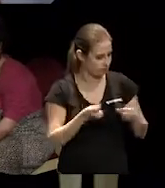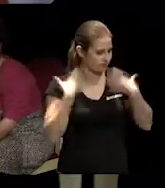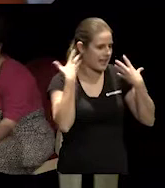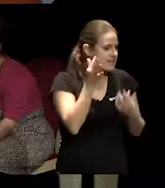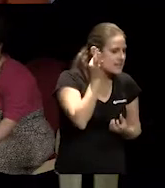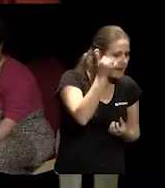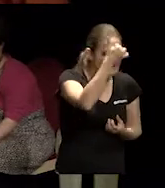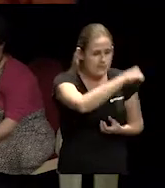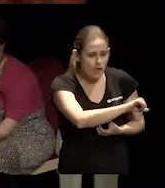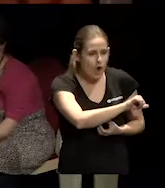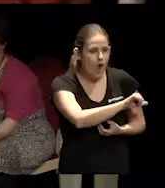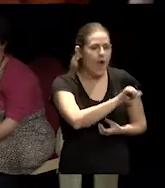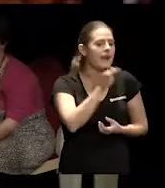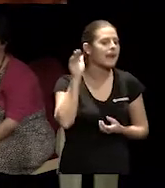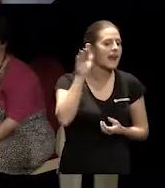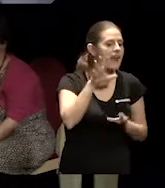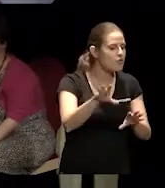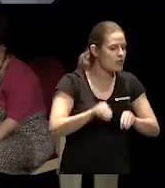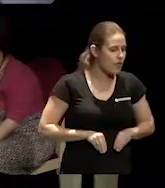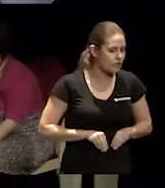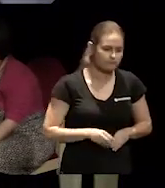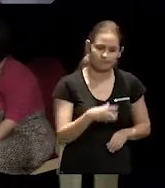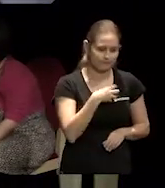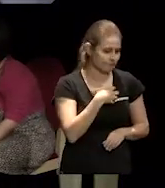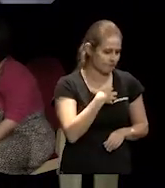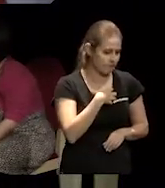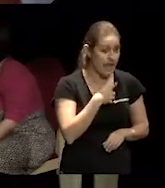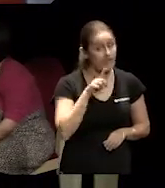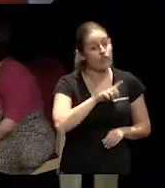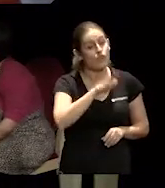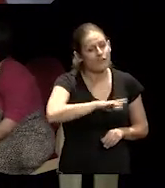chicas refugiados aquí en este centro.